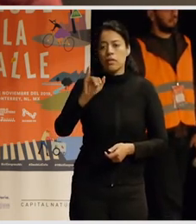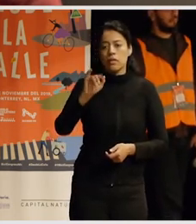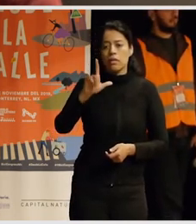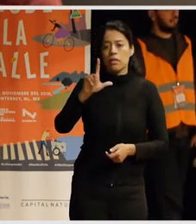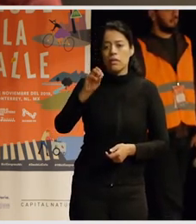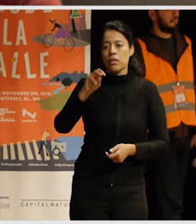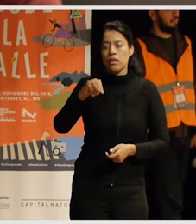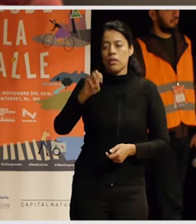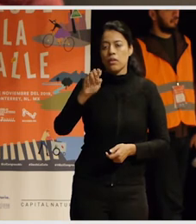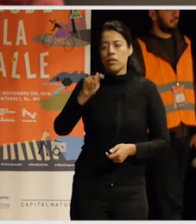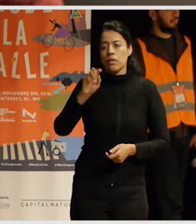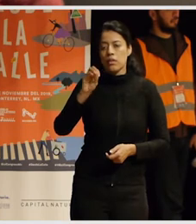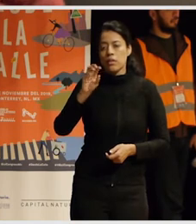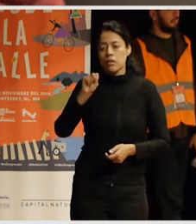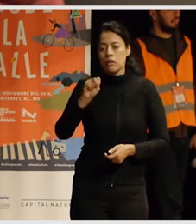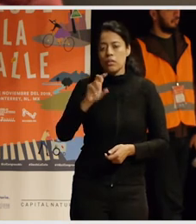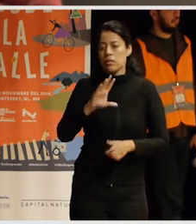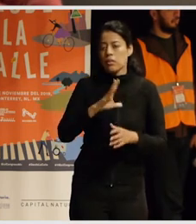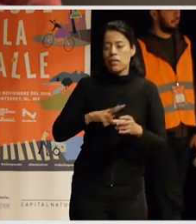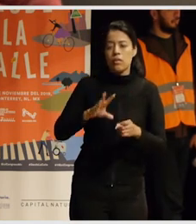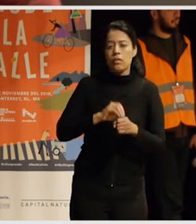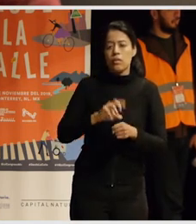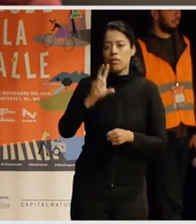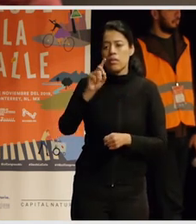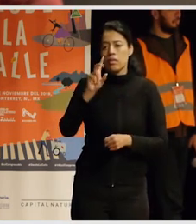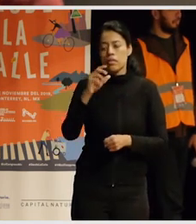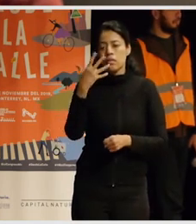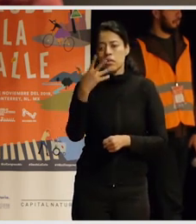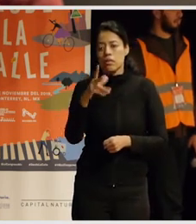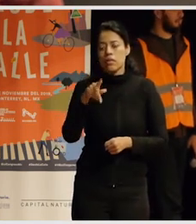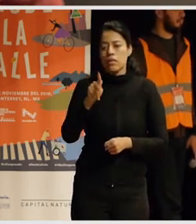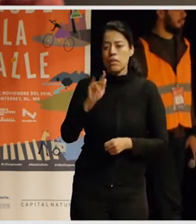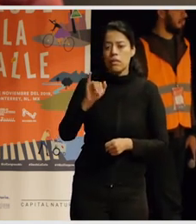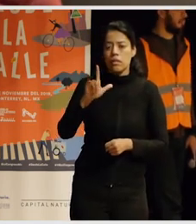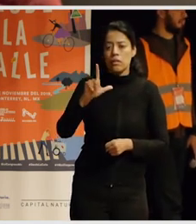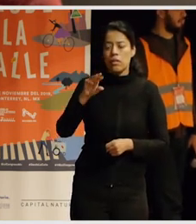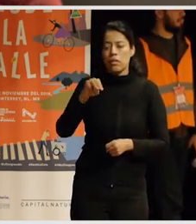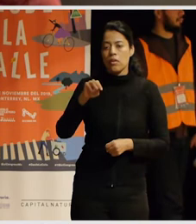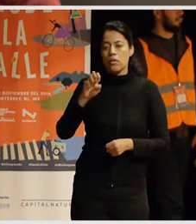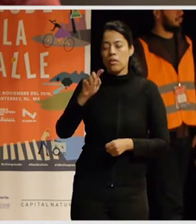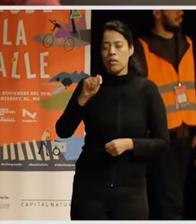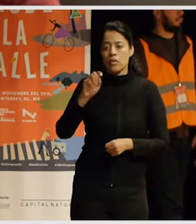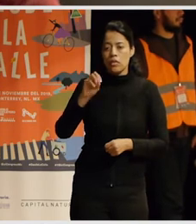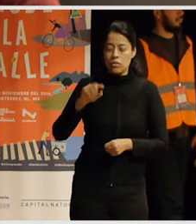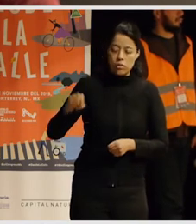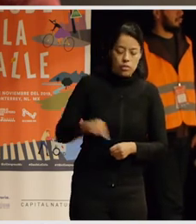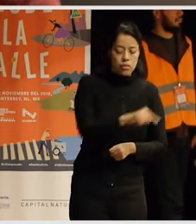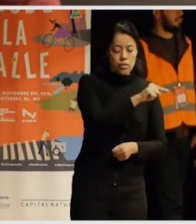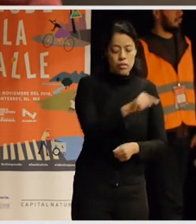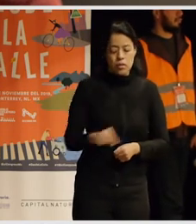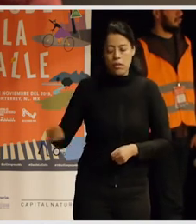35 235 kilómetros con 200 metros ida y vuelta pero nos están pidiendo un